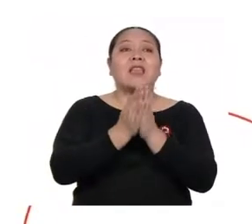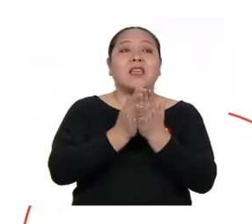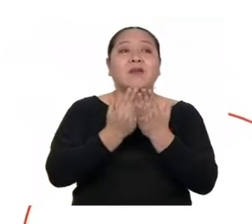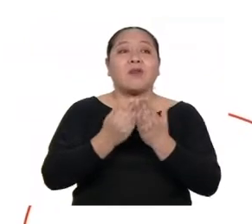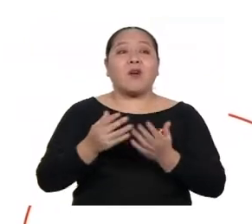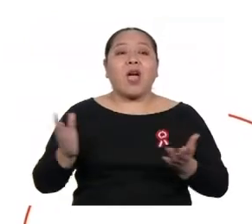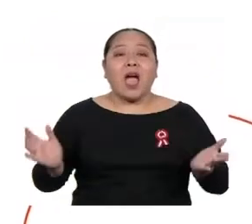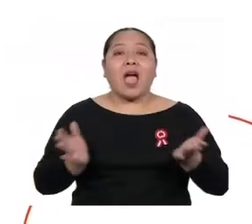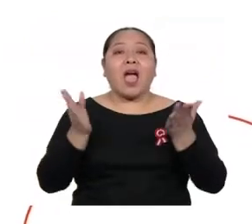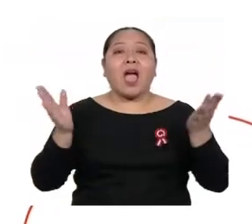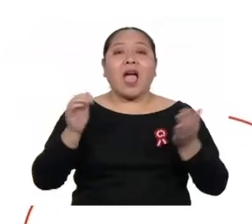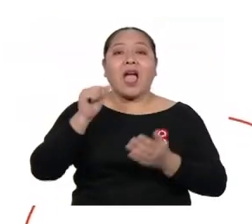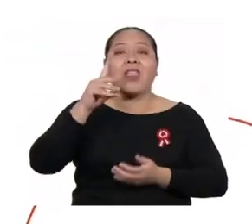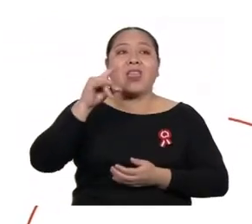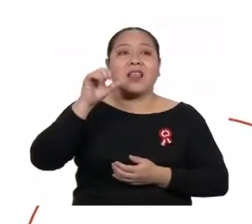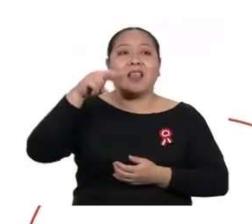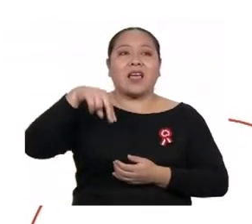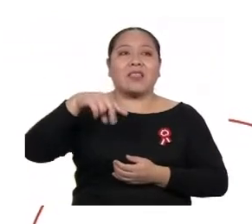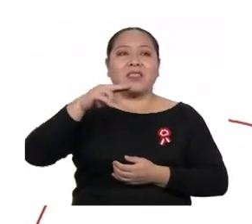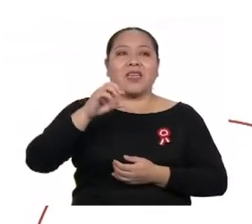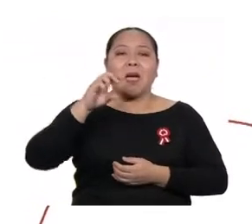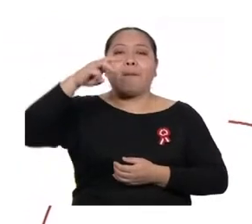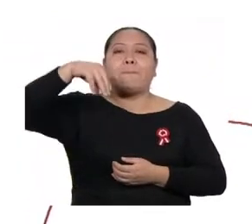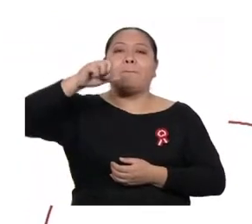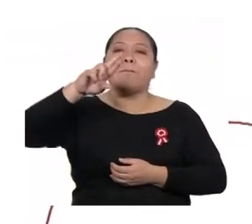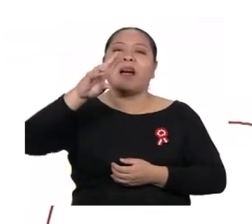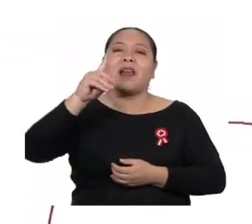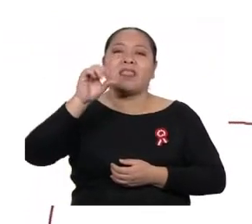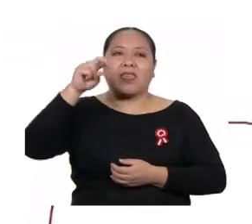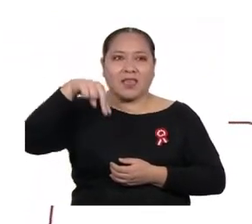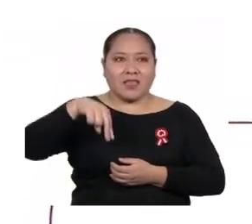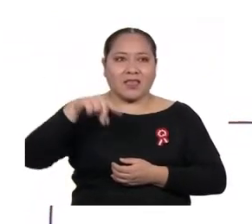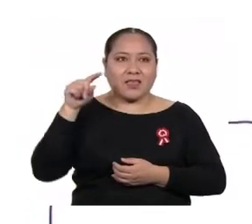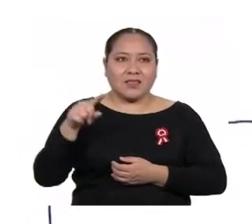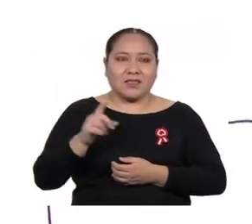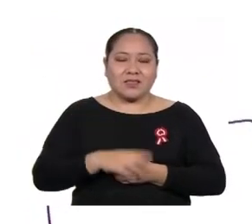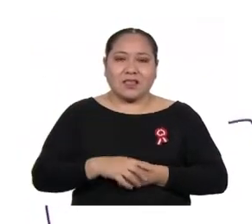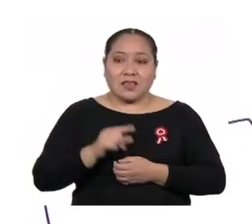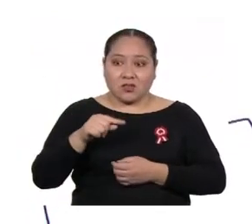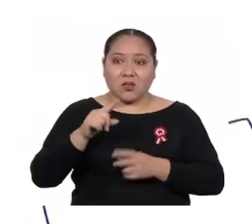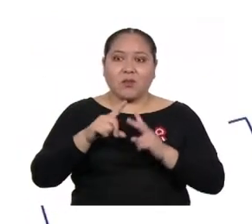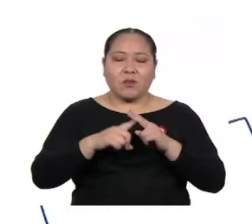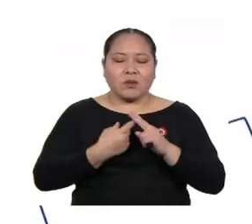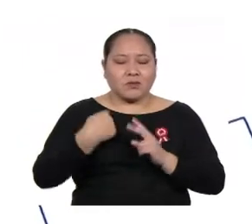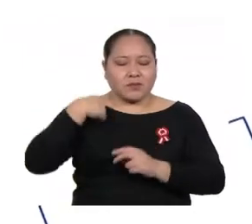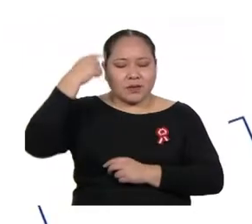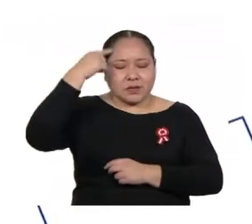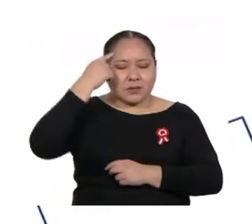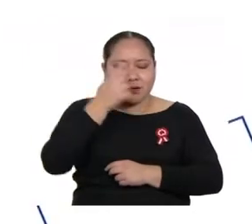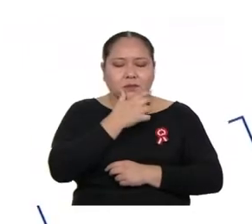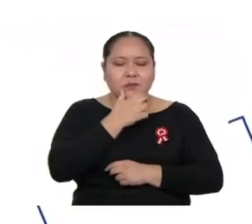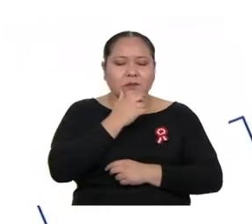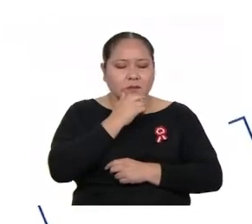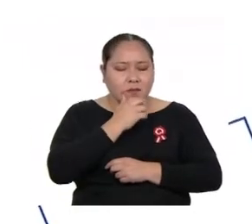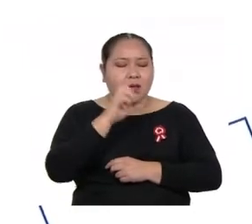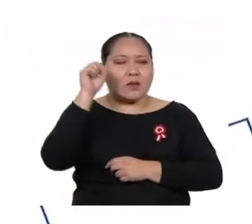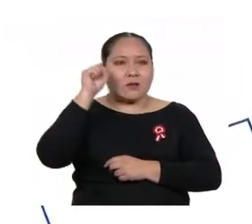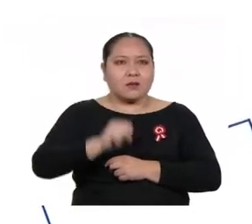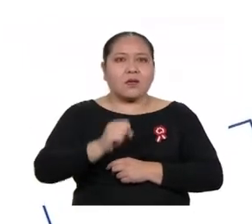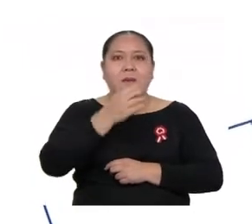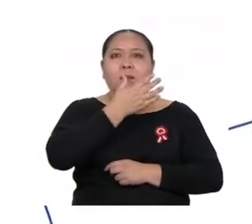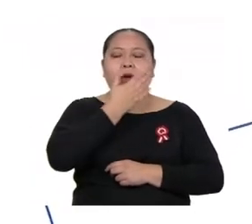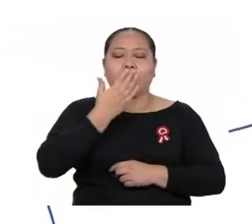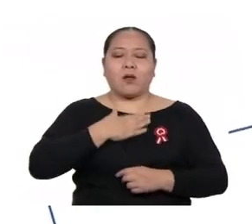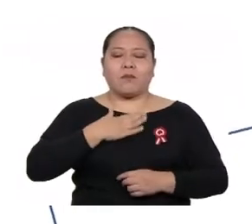Marden, aquel gran educador americano. Desde entonces pensé seriamente en mejorar